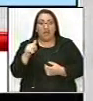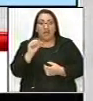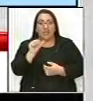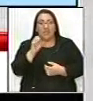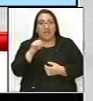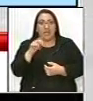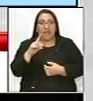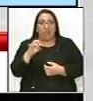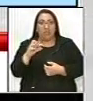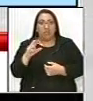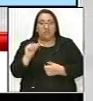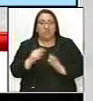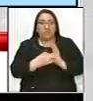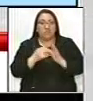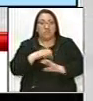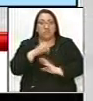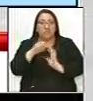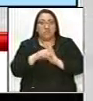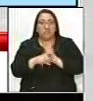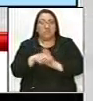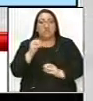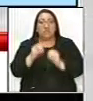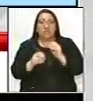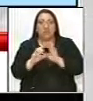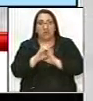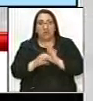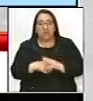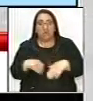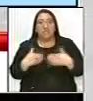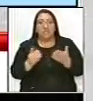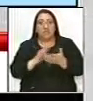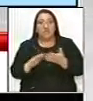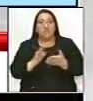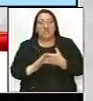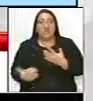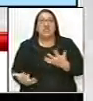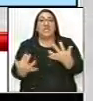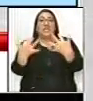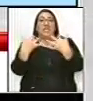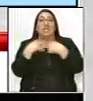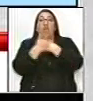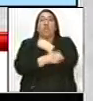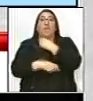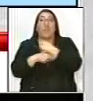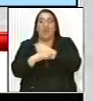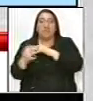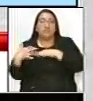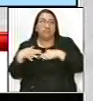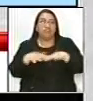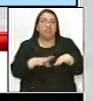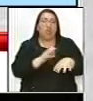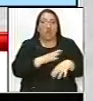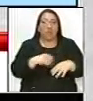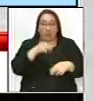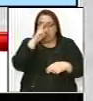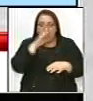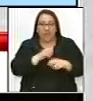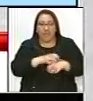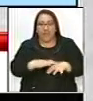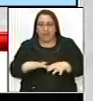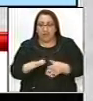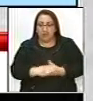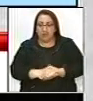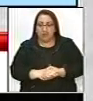Senadores. 1. Presentar proyectos de ley de reforma constitucional. 2. Prestar consentimiento para el ingreso de tropas extranjeras en el territorio de la República. Ahí está